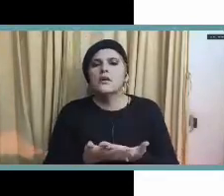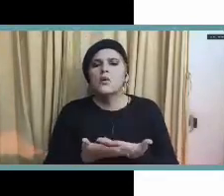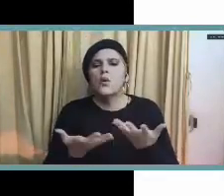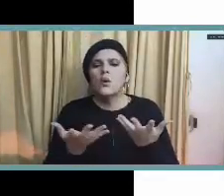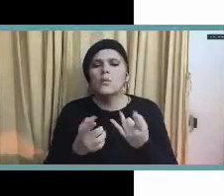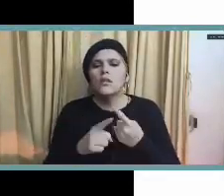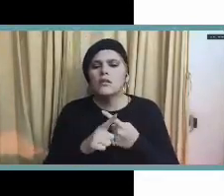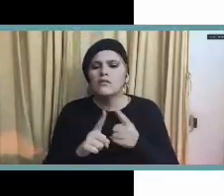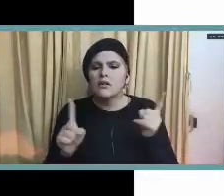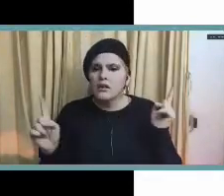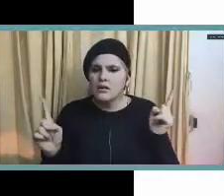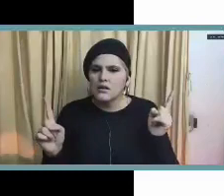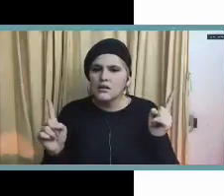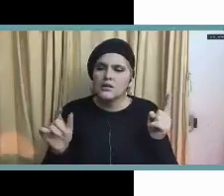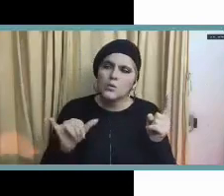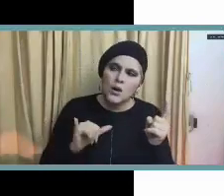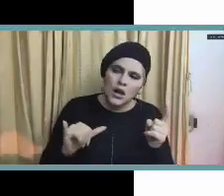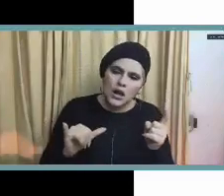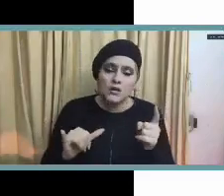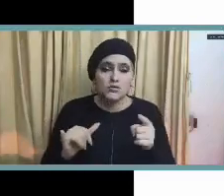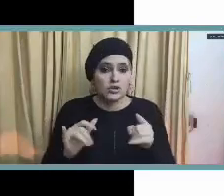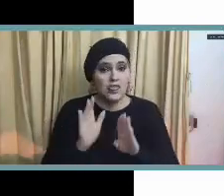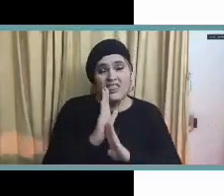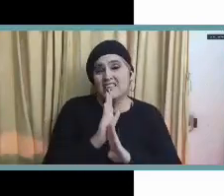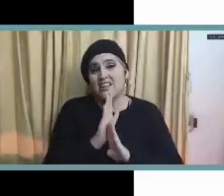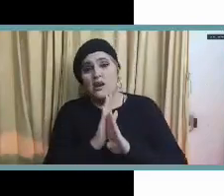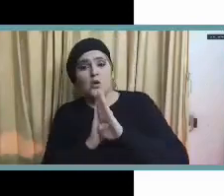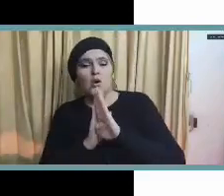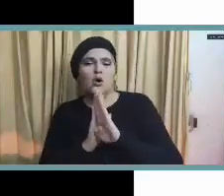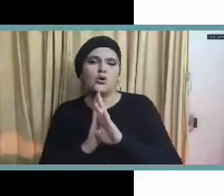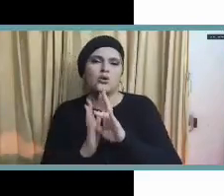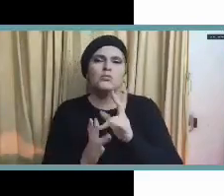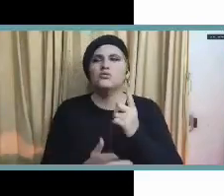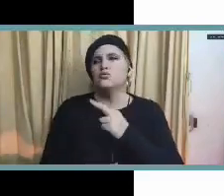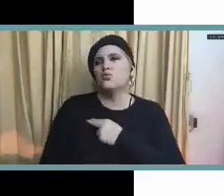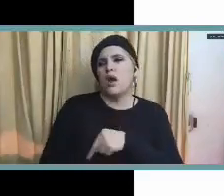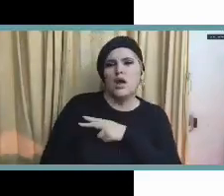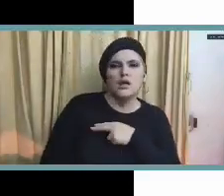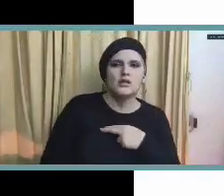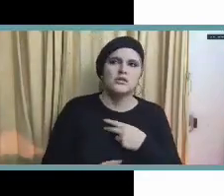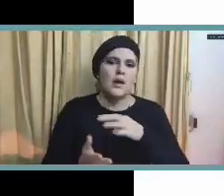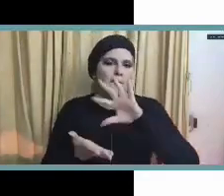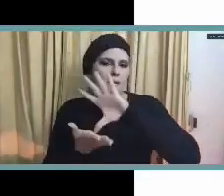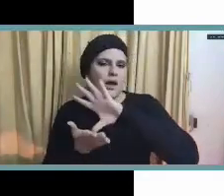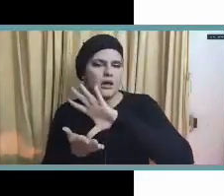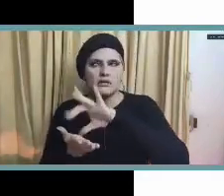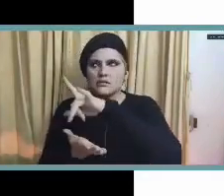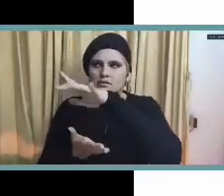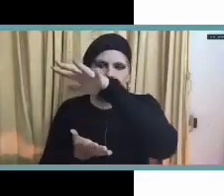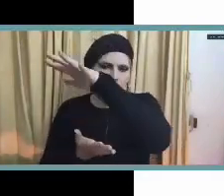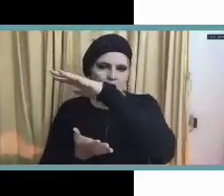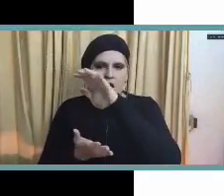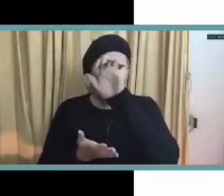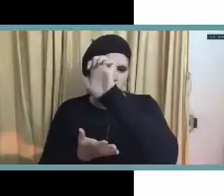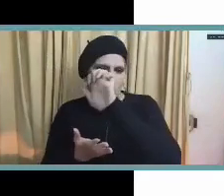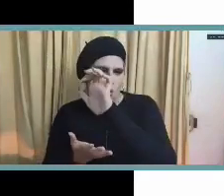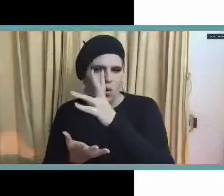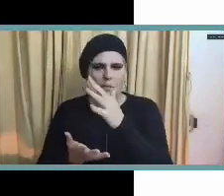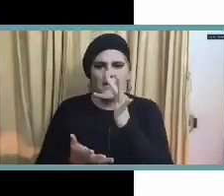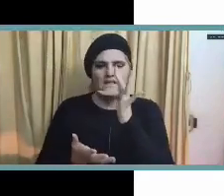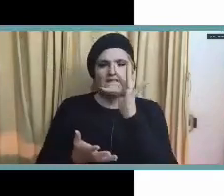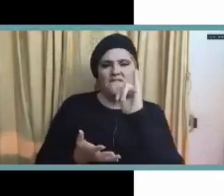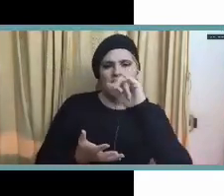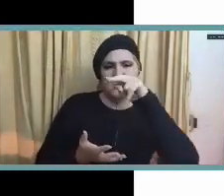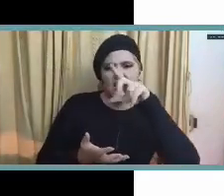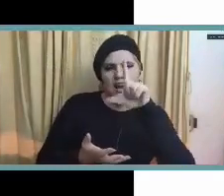país del mundo desarrollado, no somos Suecia, no somos Escandinavia, nadie de los países escandinavos, ni Finlandia, que siempre miramos para